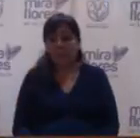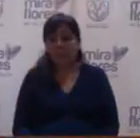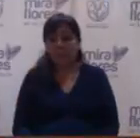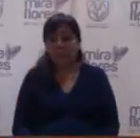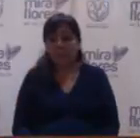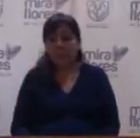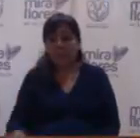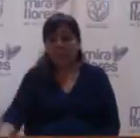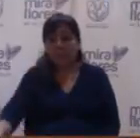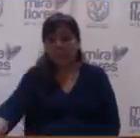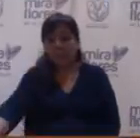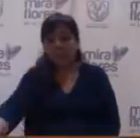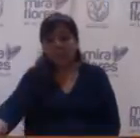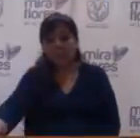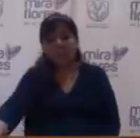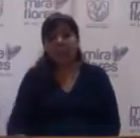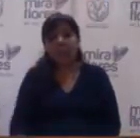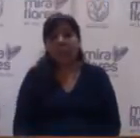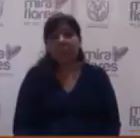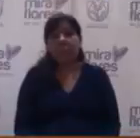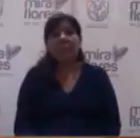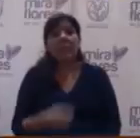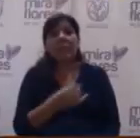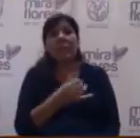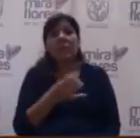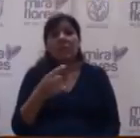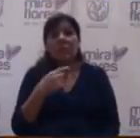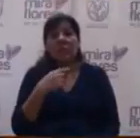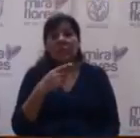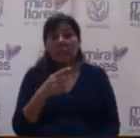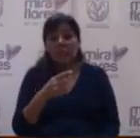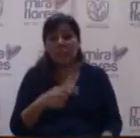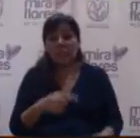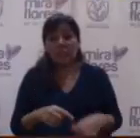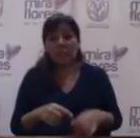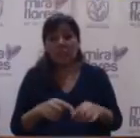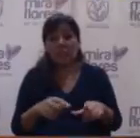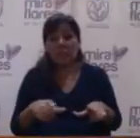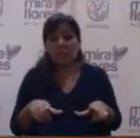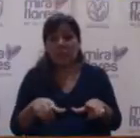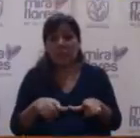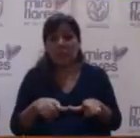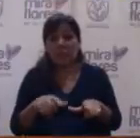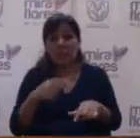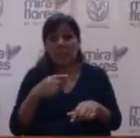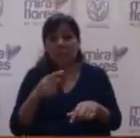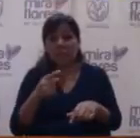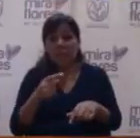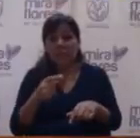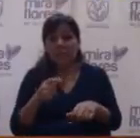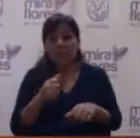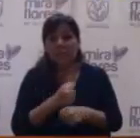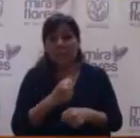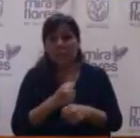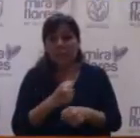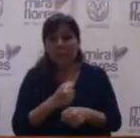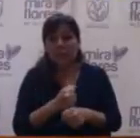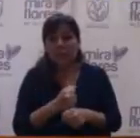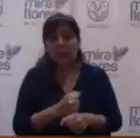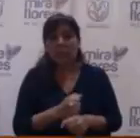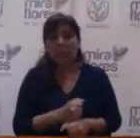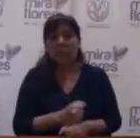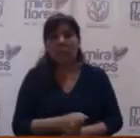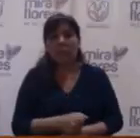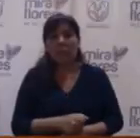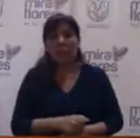Amén de que alguno de estos locales están funcionando con abierto desacato, están funcionando